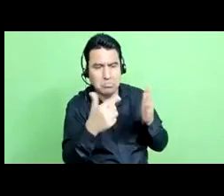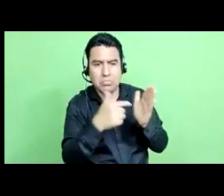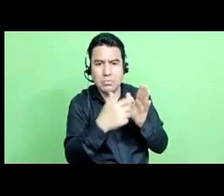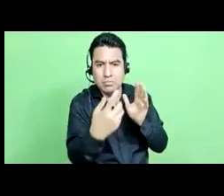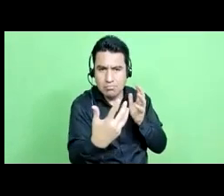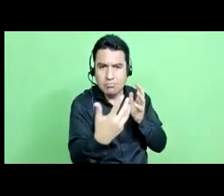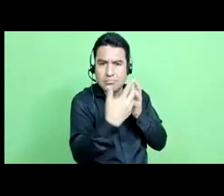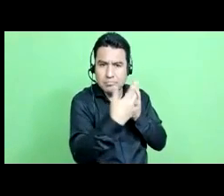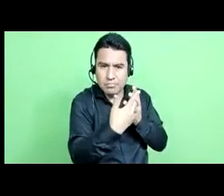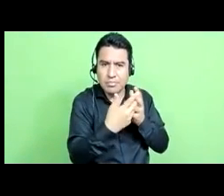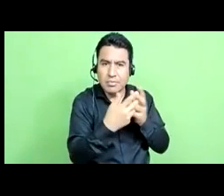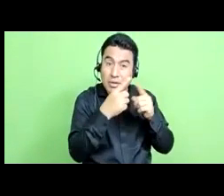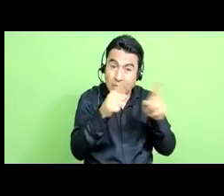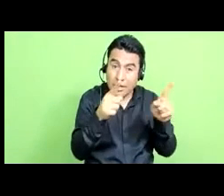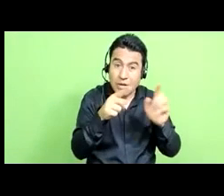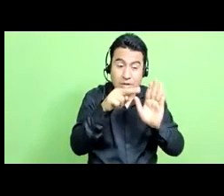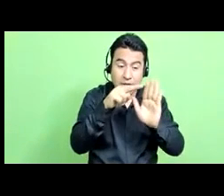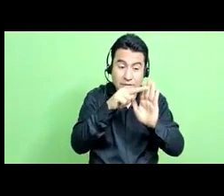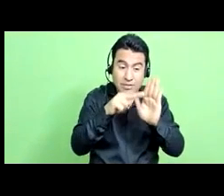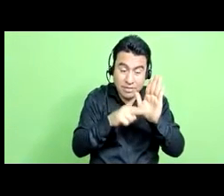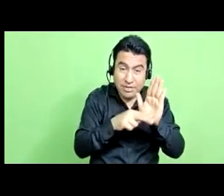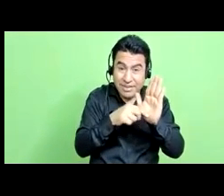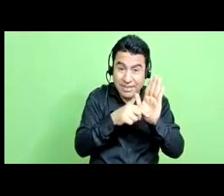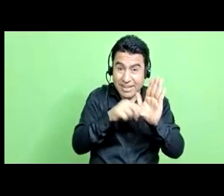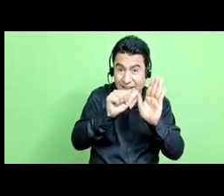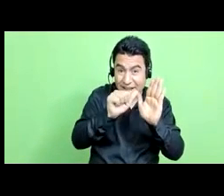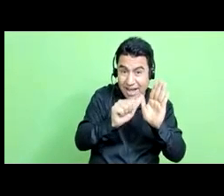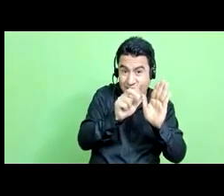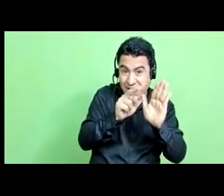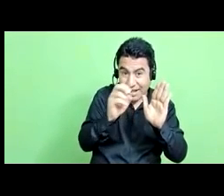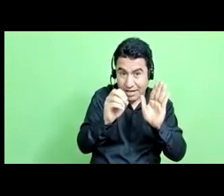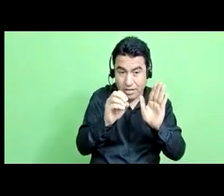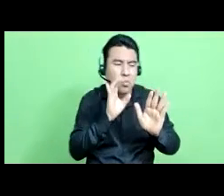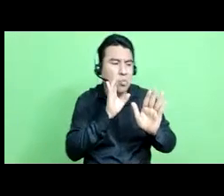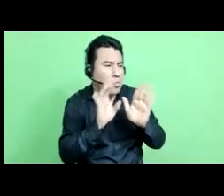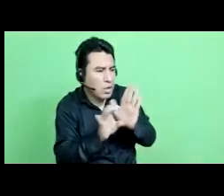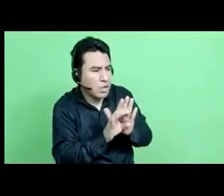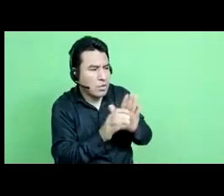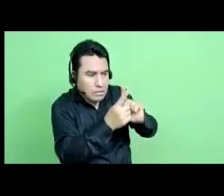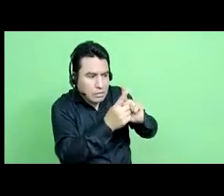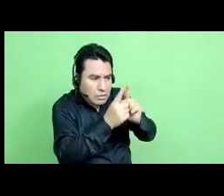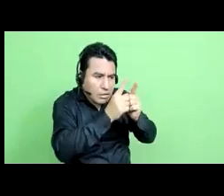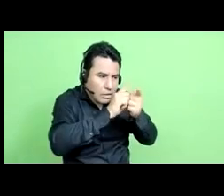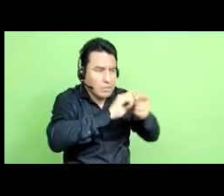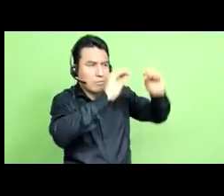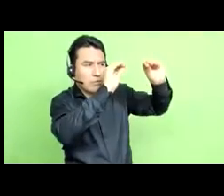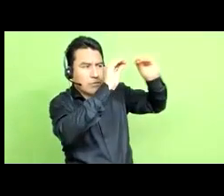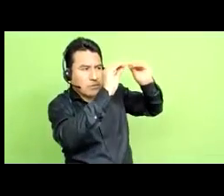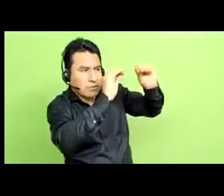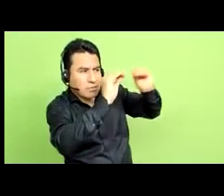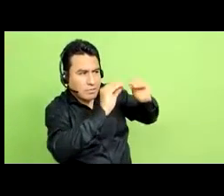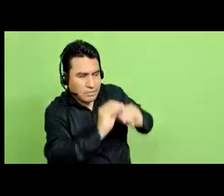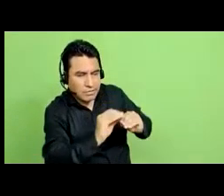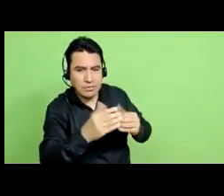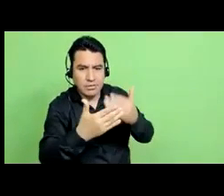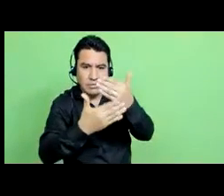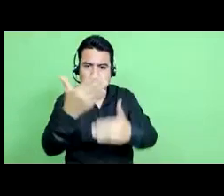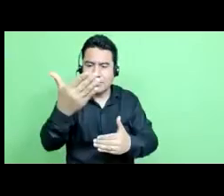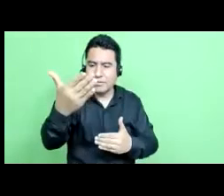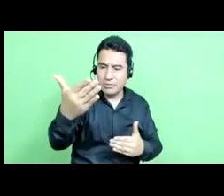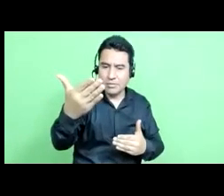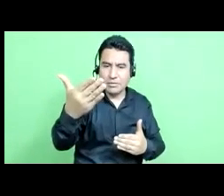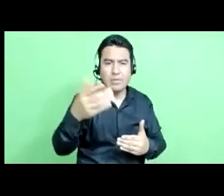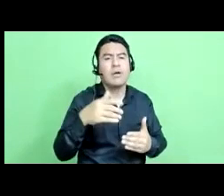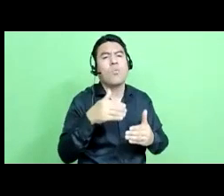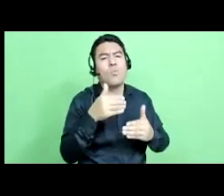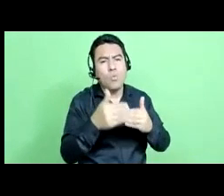extracto como la norma no es retroactiva cuando realicen algún adecuación a una modificación posterior a la publicación de esta norma necesariamente van